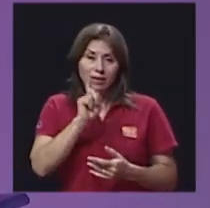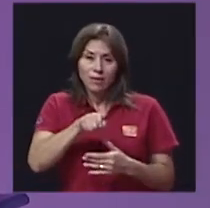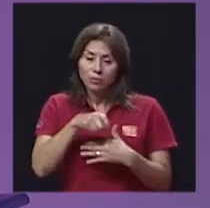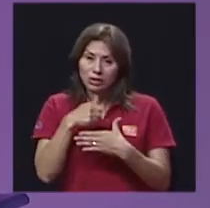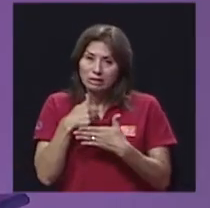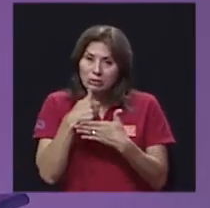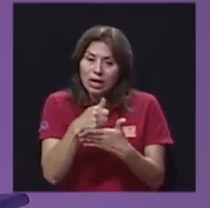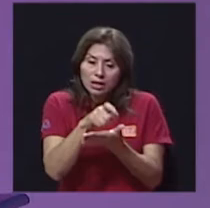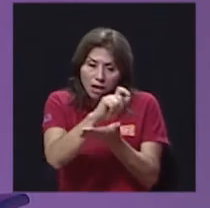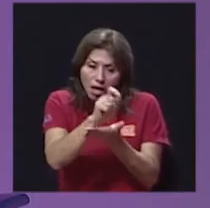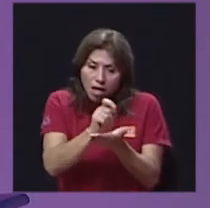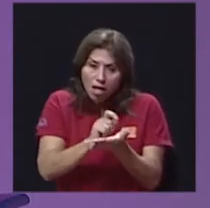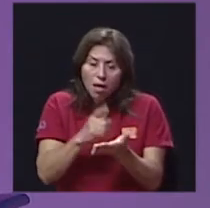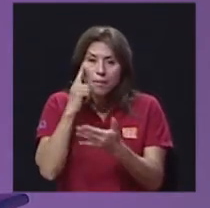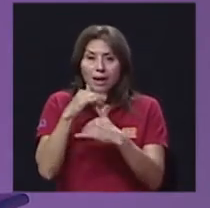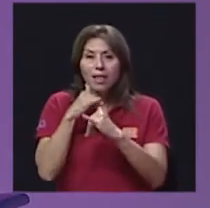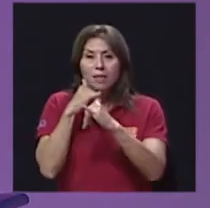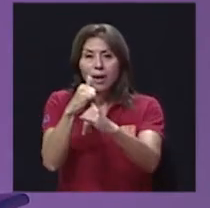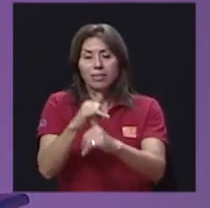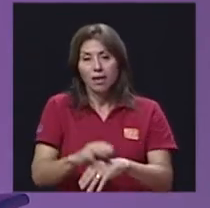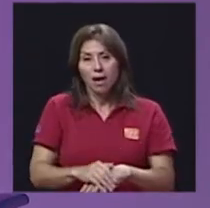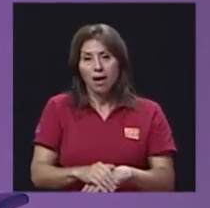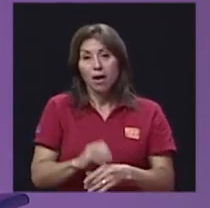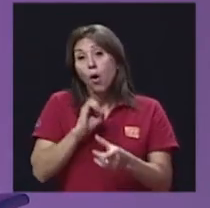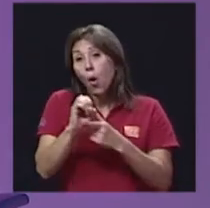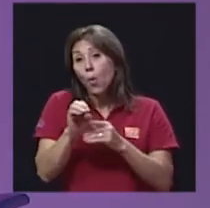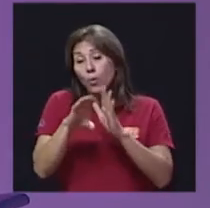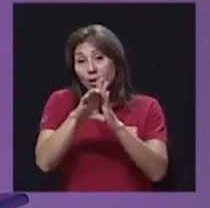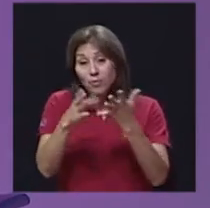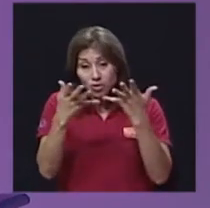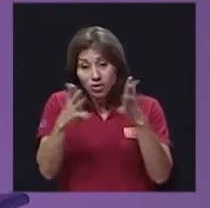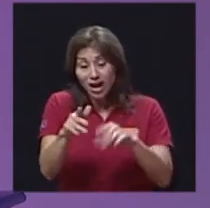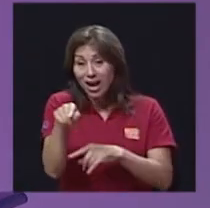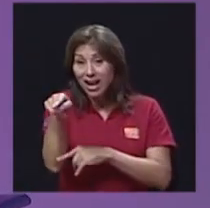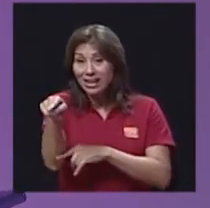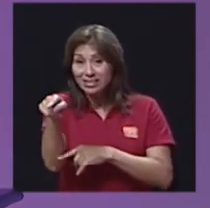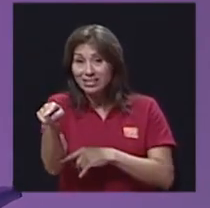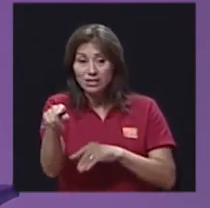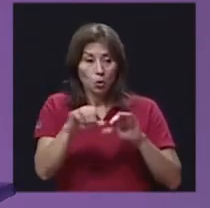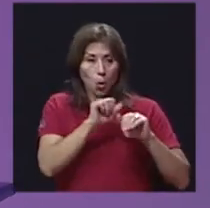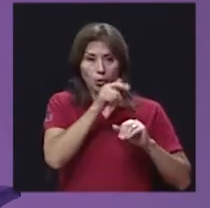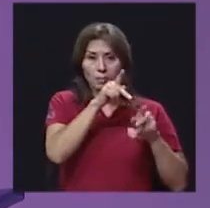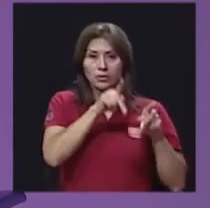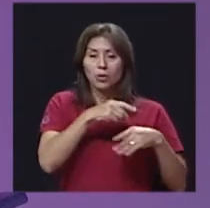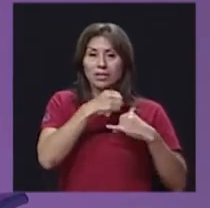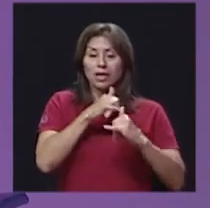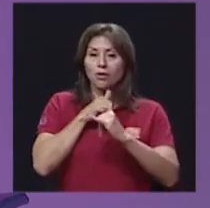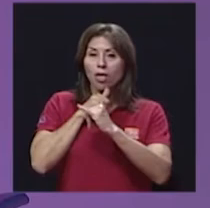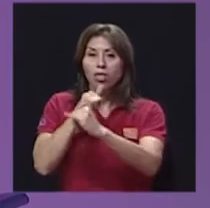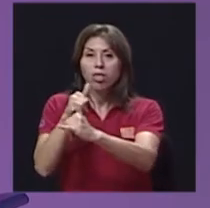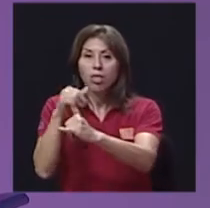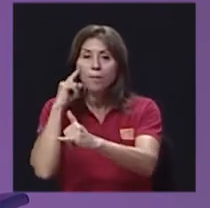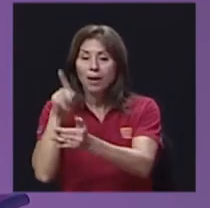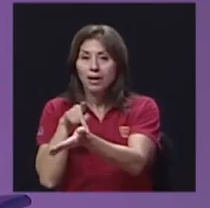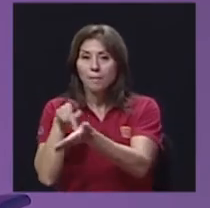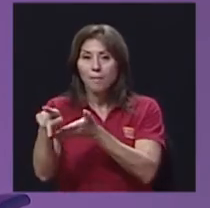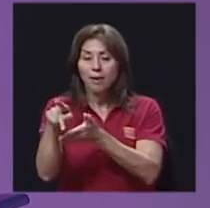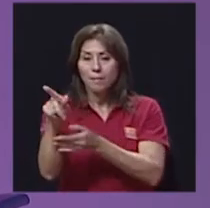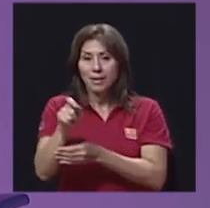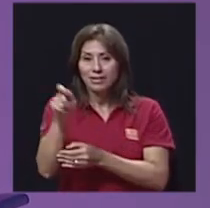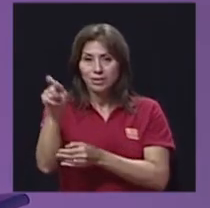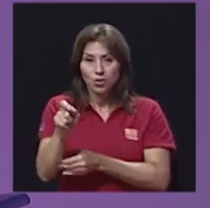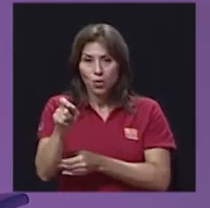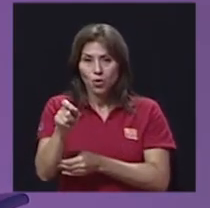cuando ya son demandadas, que la defensa pública no las puede defender porque a ellas les están interponiendo el proceso de pensión. Hemos